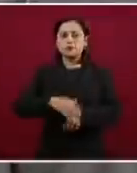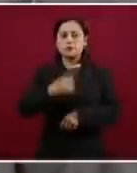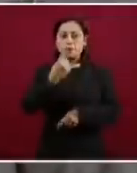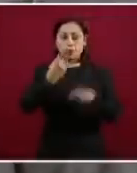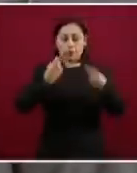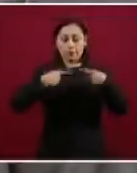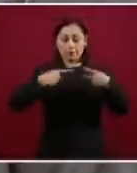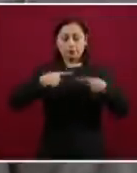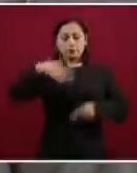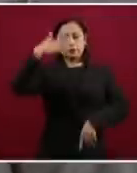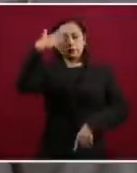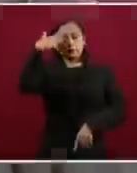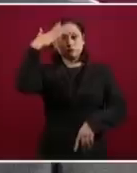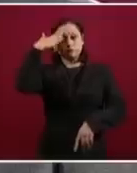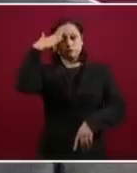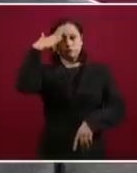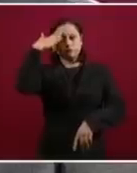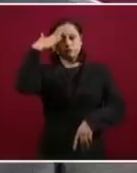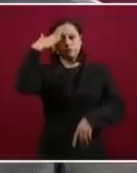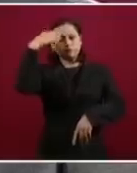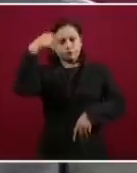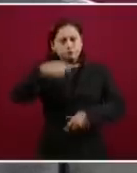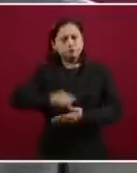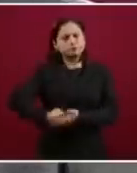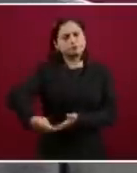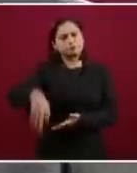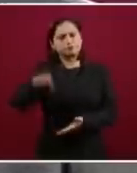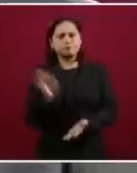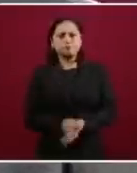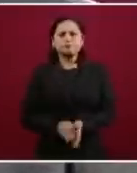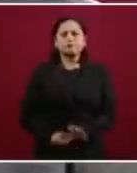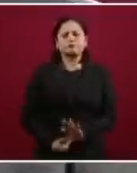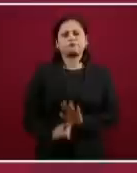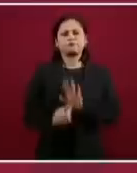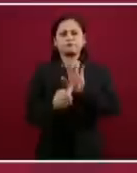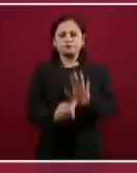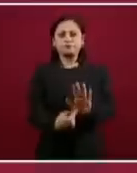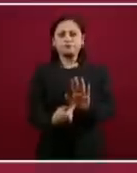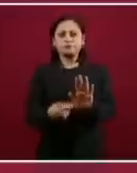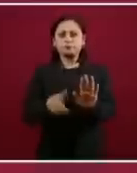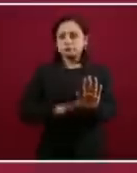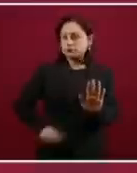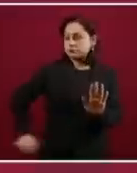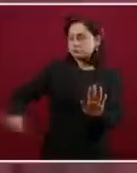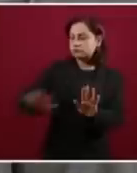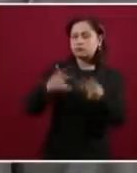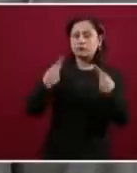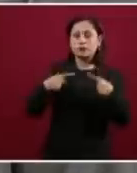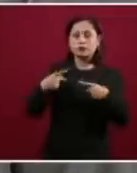pero no tiene derecho a poner en riesgo la vida de los demás.